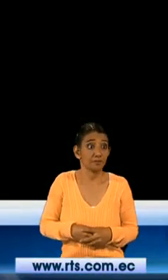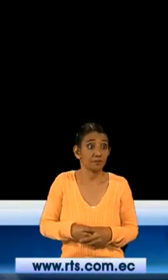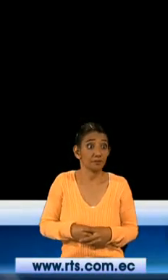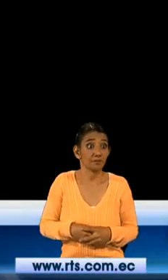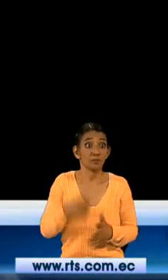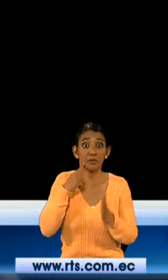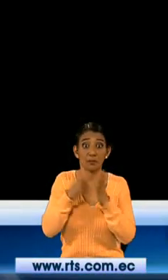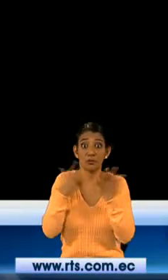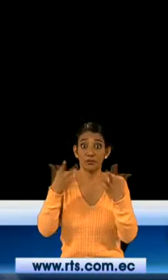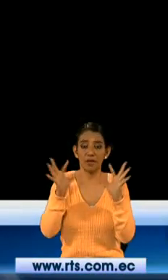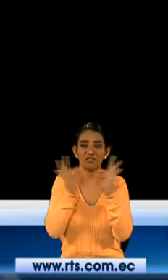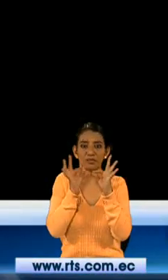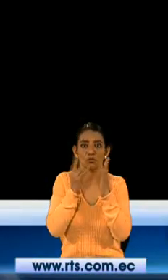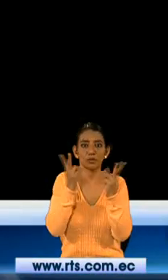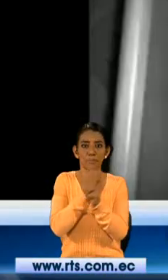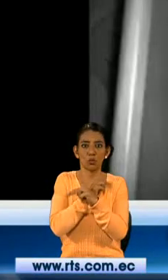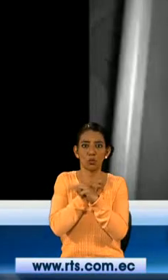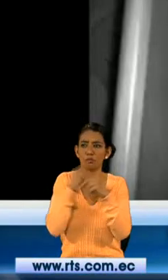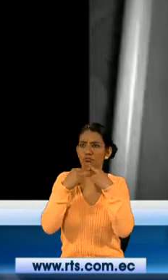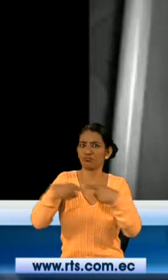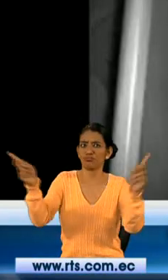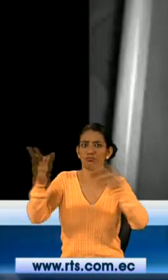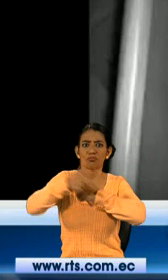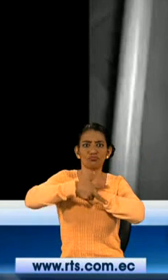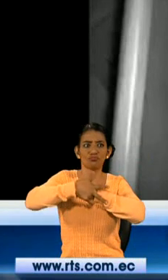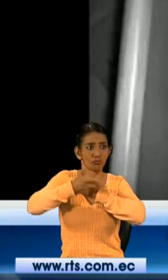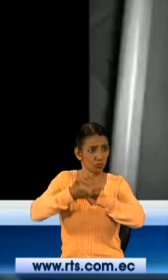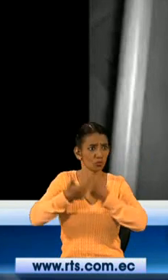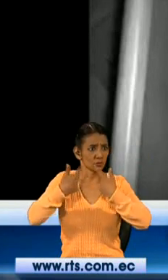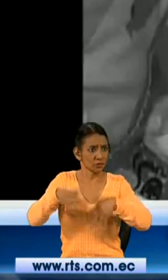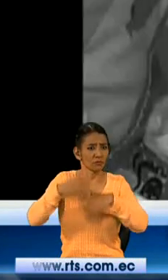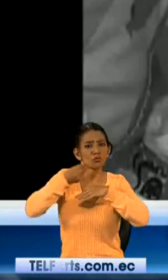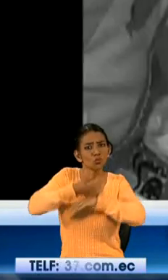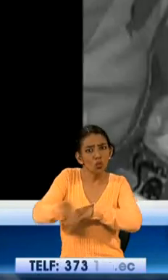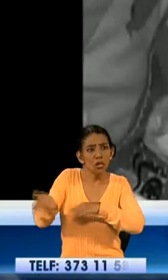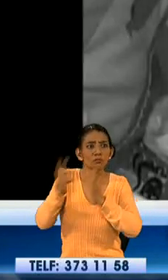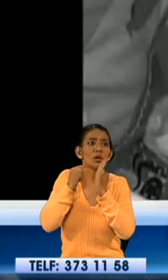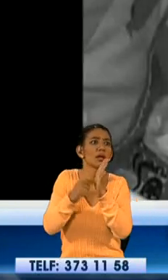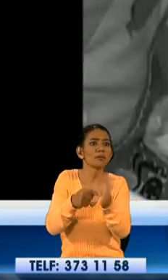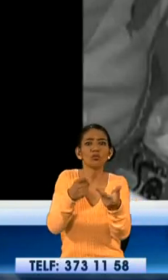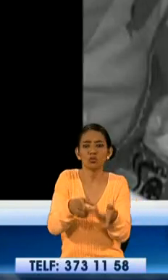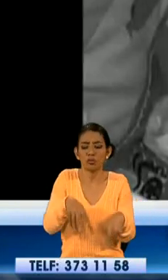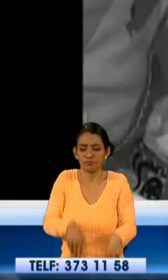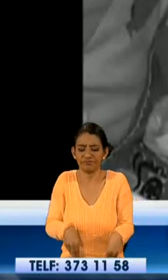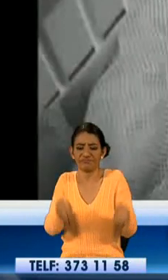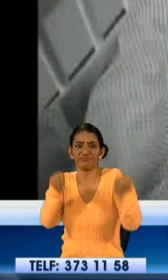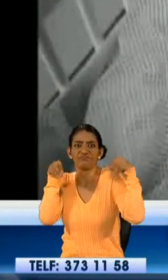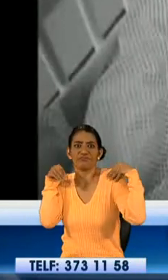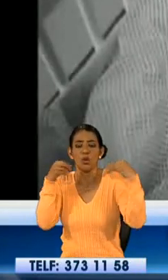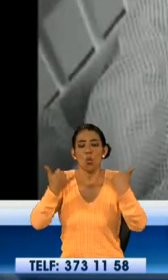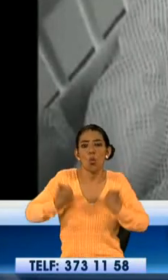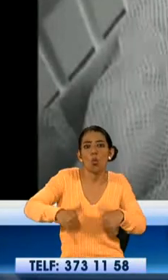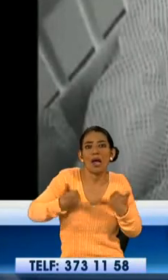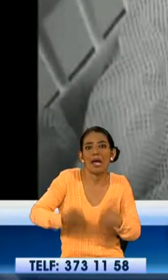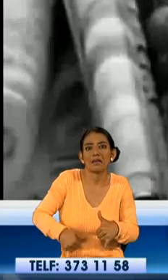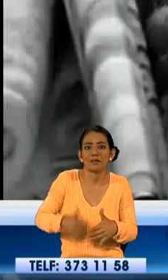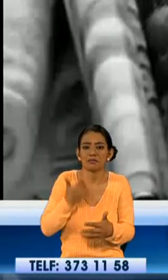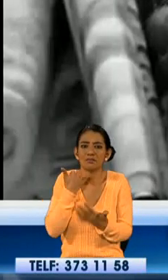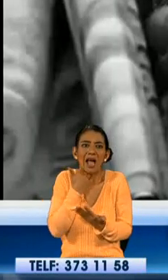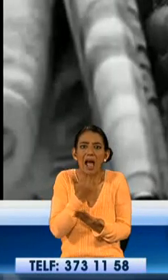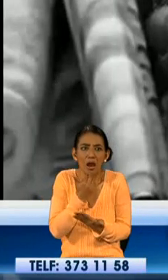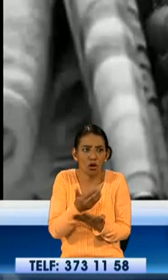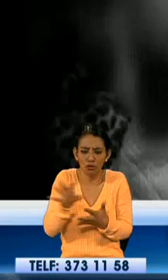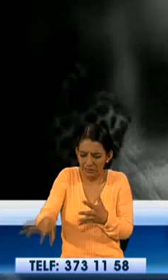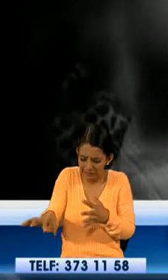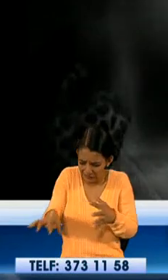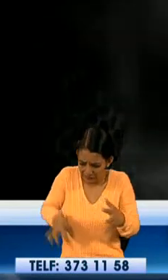en las redes sociales, da recomendaciones importantes como el que no se deben colocar juguetes, edredones u otros